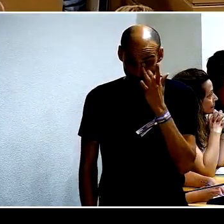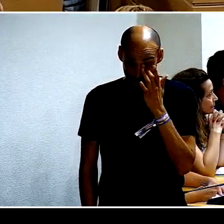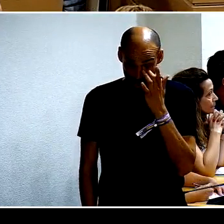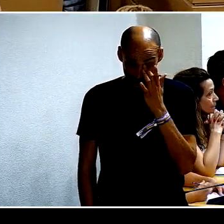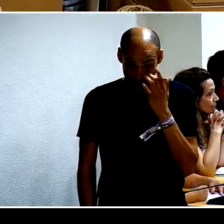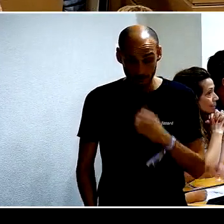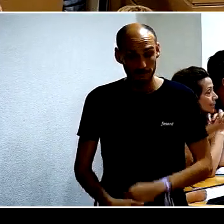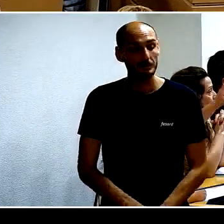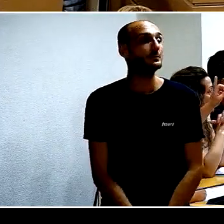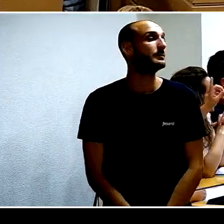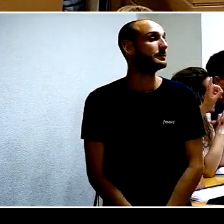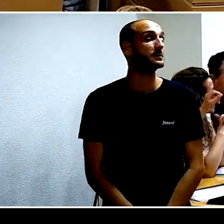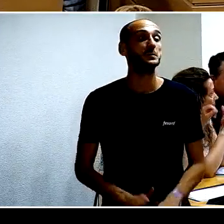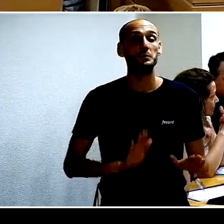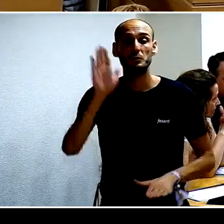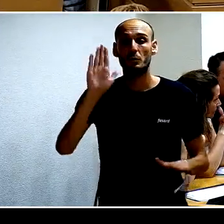¿Alguna otra palabra? Maribel Albalat.